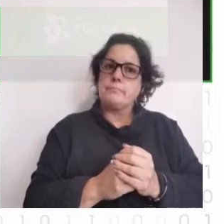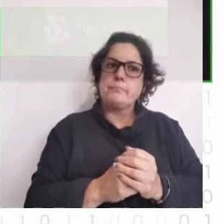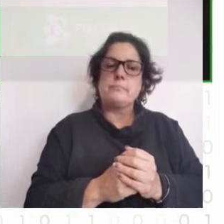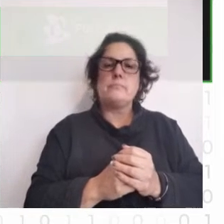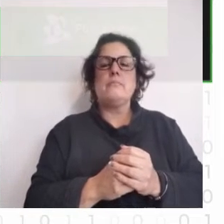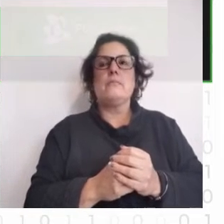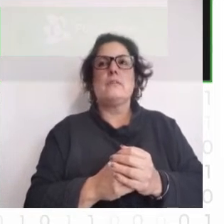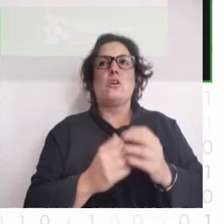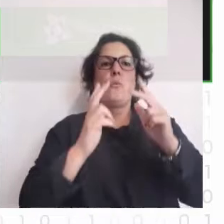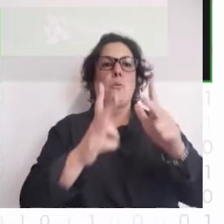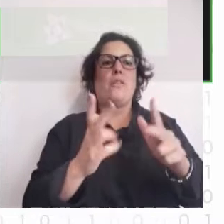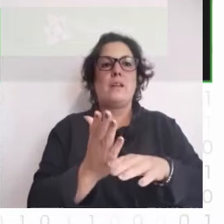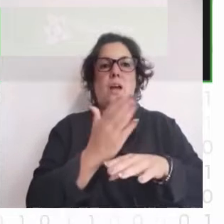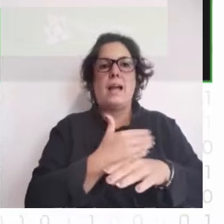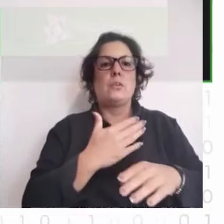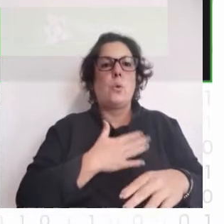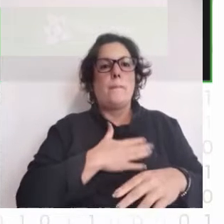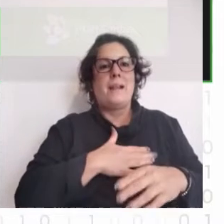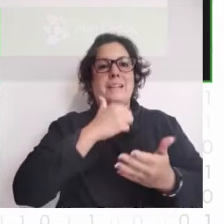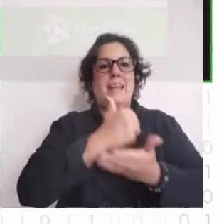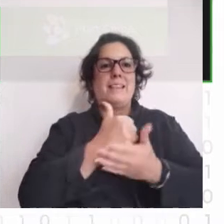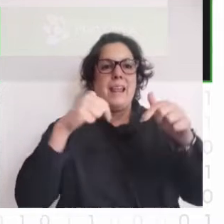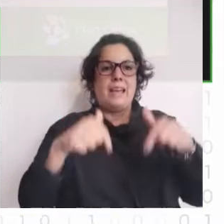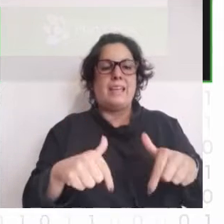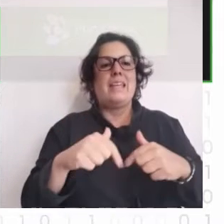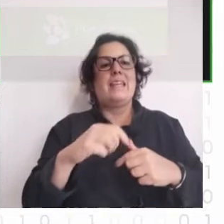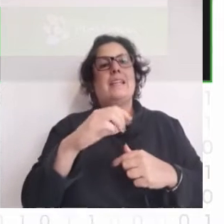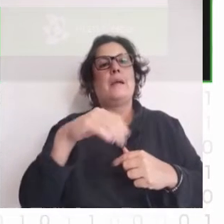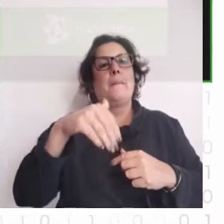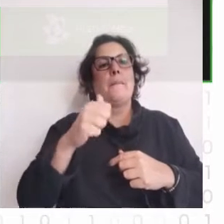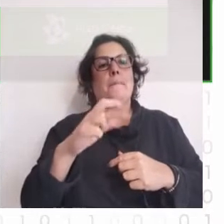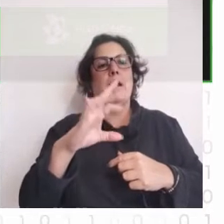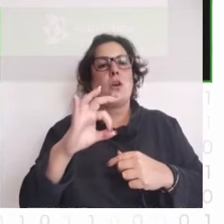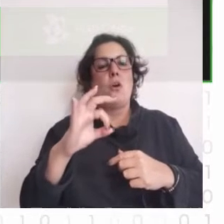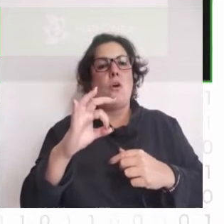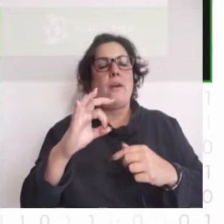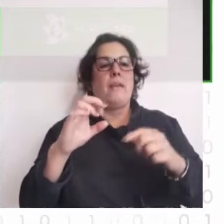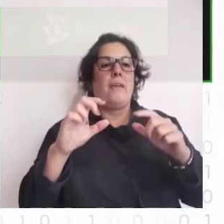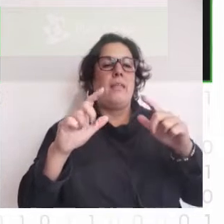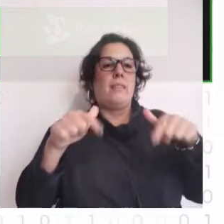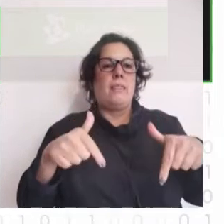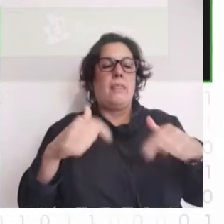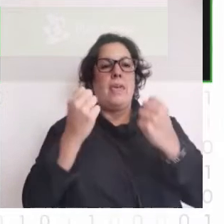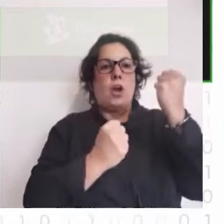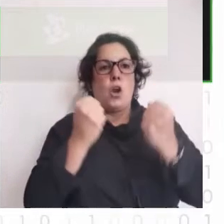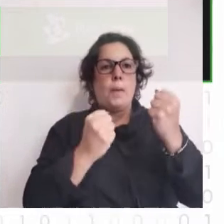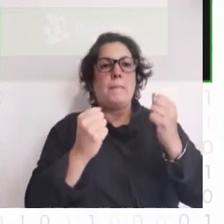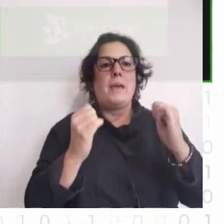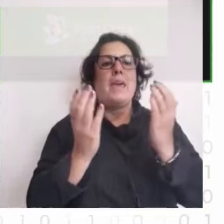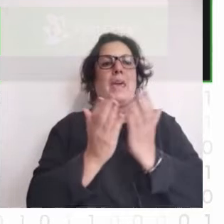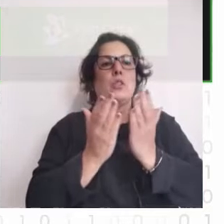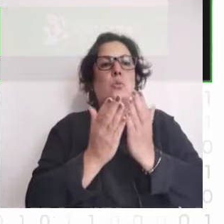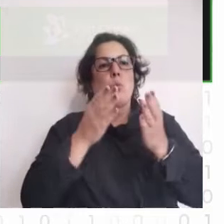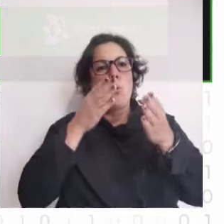Como dijo Cata, es un placer estar aquí. Soy Cecilia Marconi, soy licenciada en Economía, realicé mi maestría en estudios